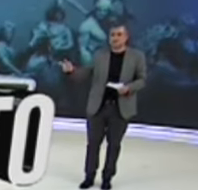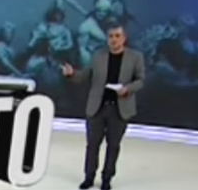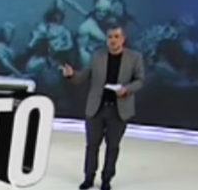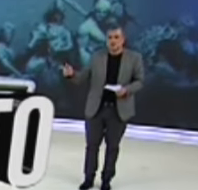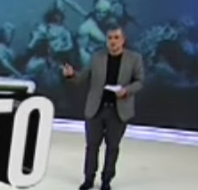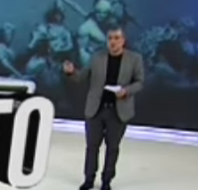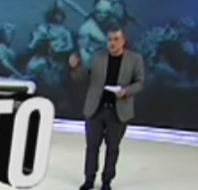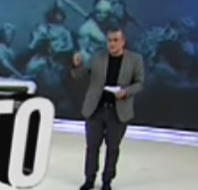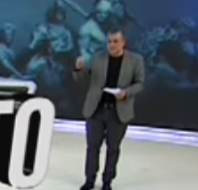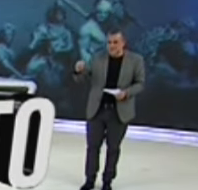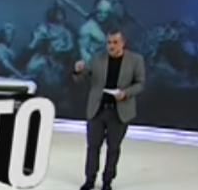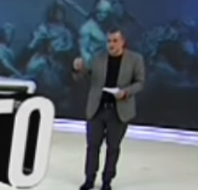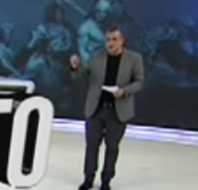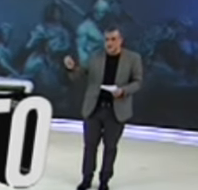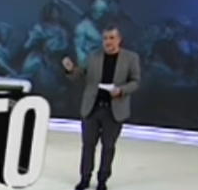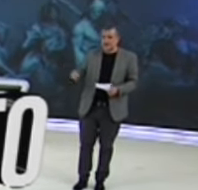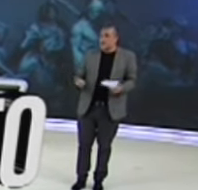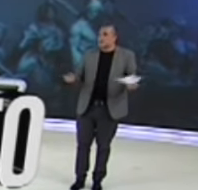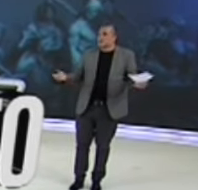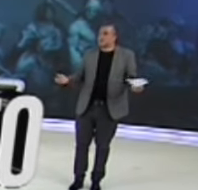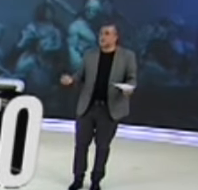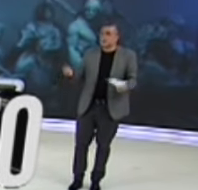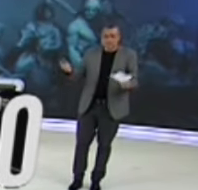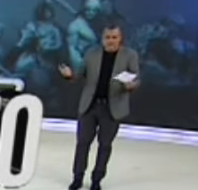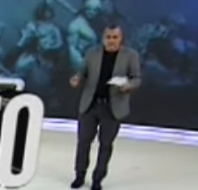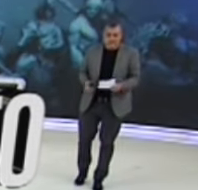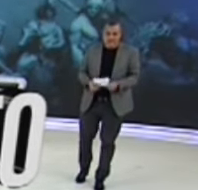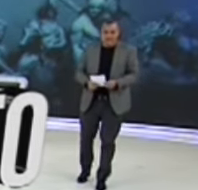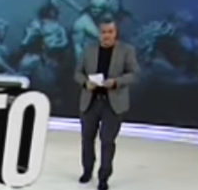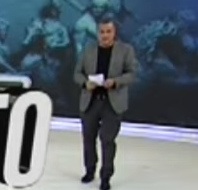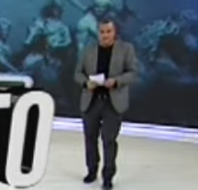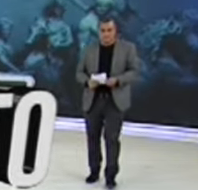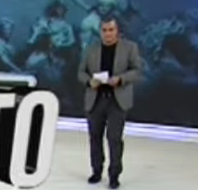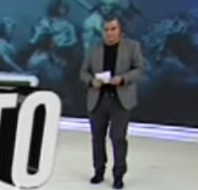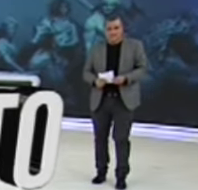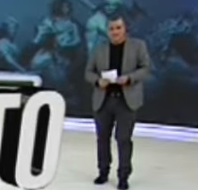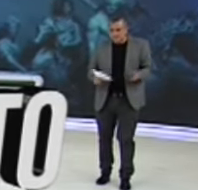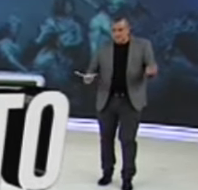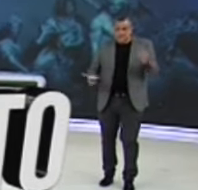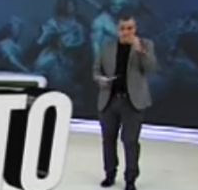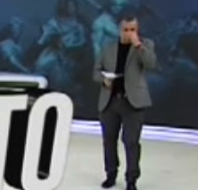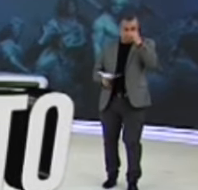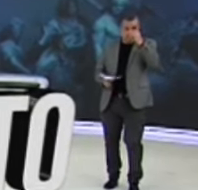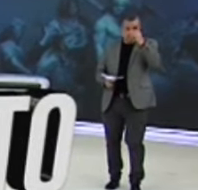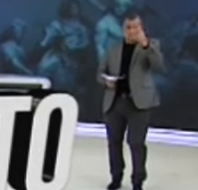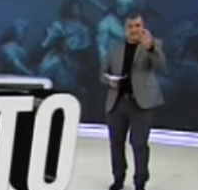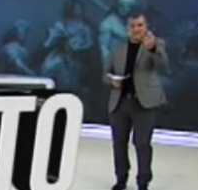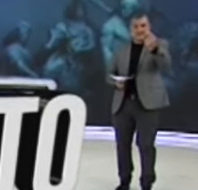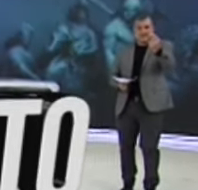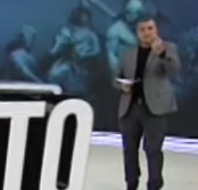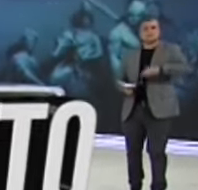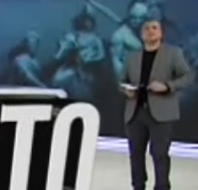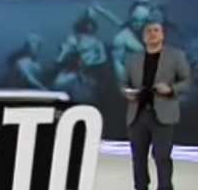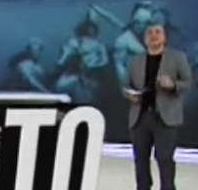llevarse puesto lo pequeño y lo grande. Porque nosotros que vamos a discutir acá desde los medios, y vamos a discutir lo que significa